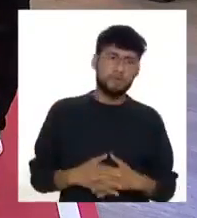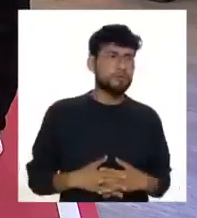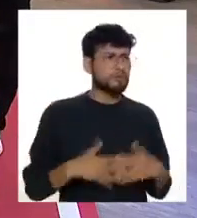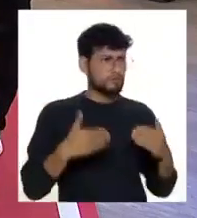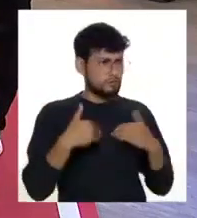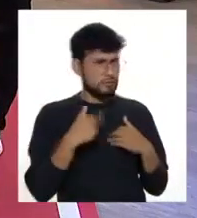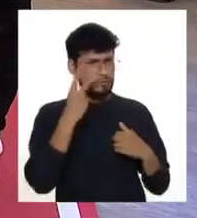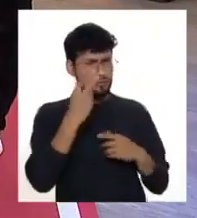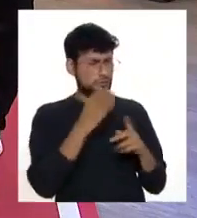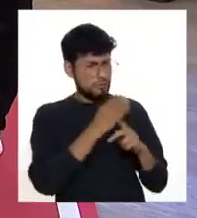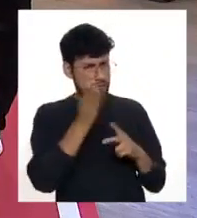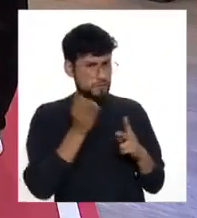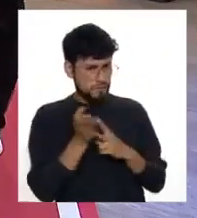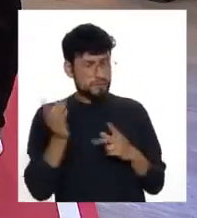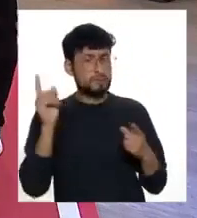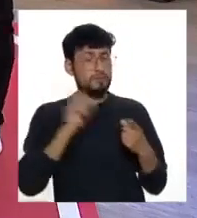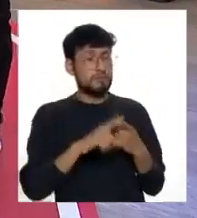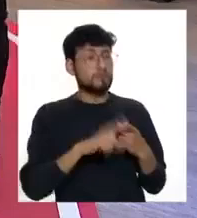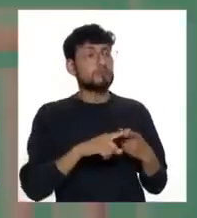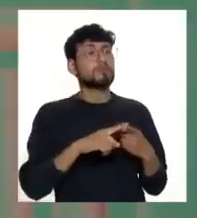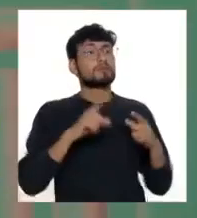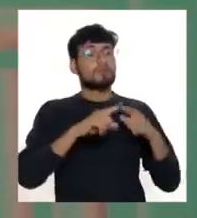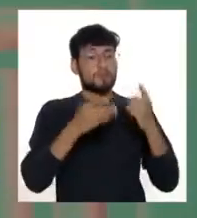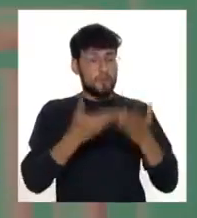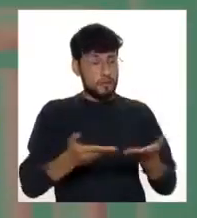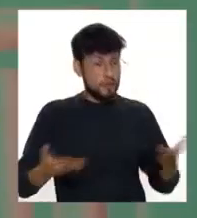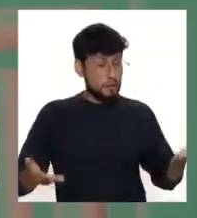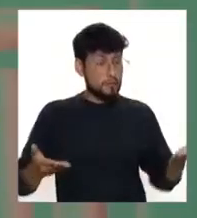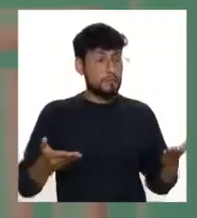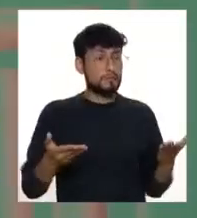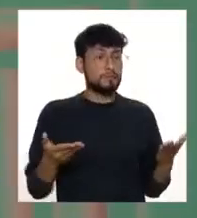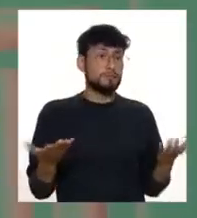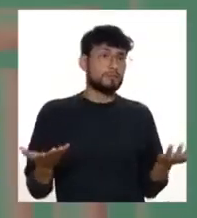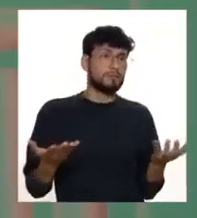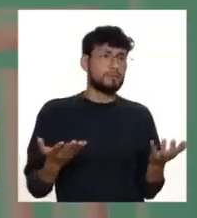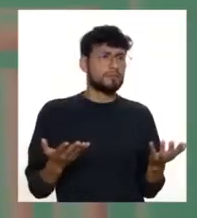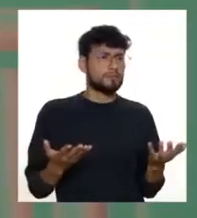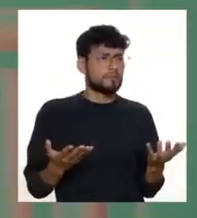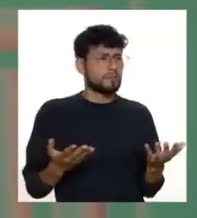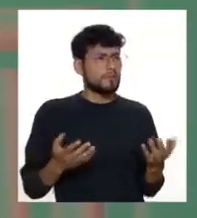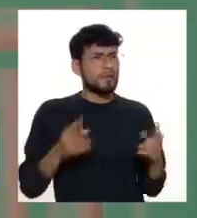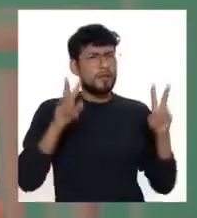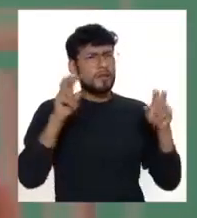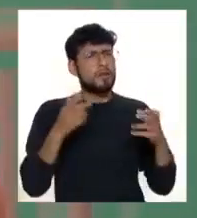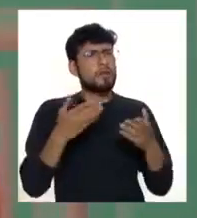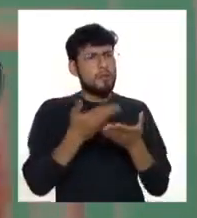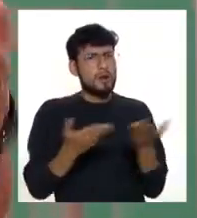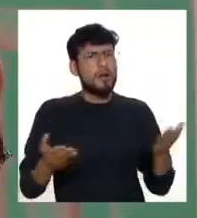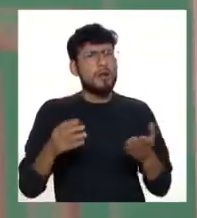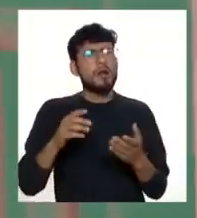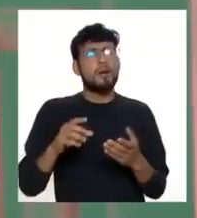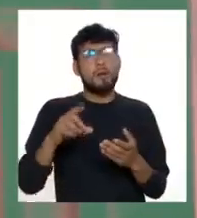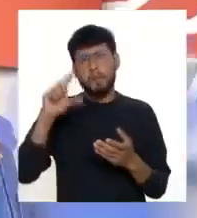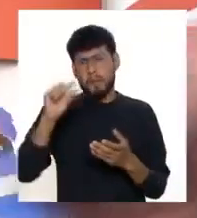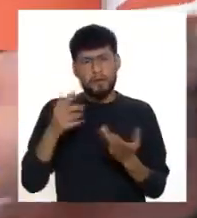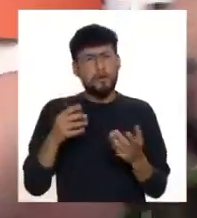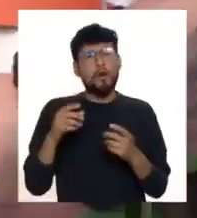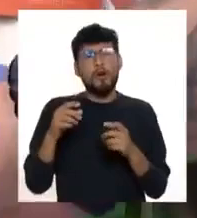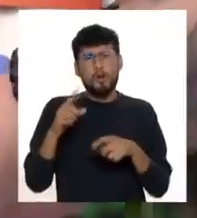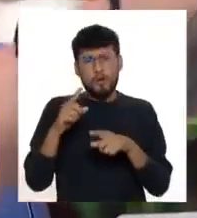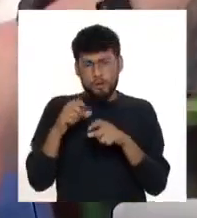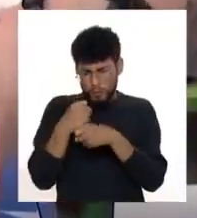sí tenemos dos categorías la primera es productos que estén en lo que Nosotros llamamos producto mínimo viable o un